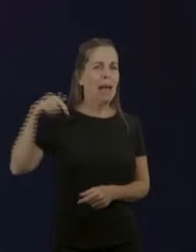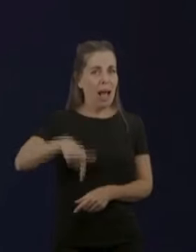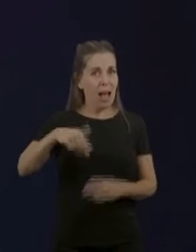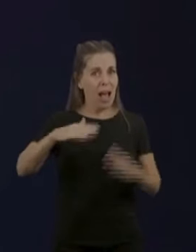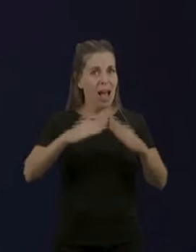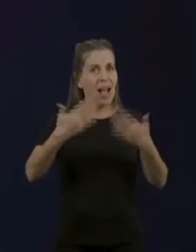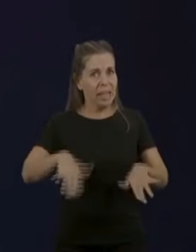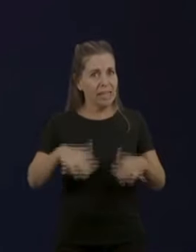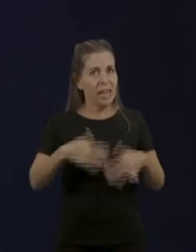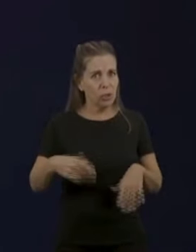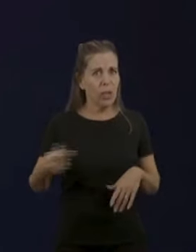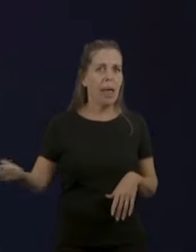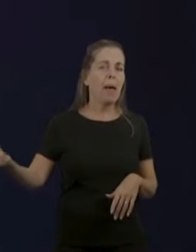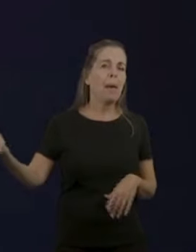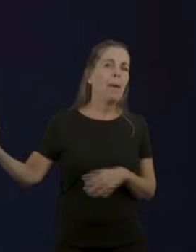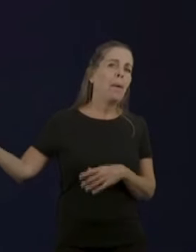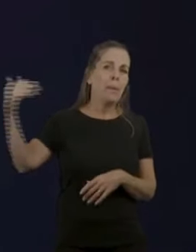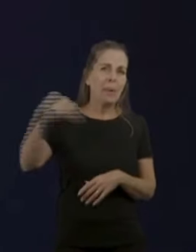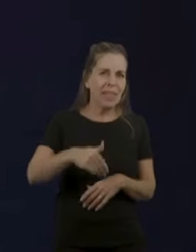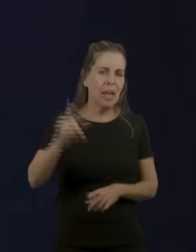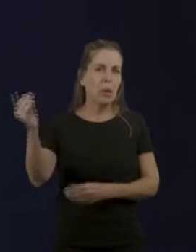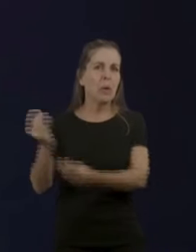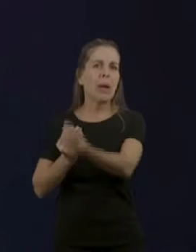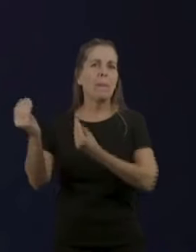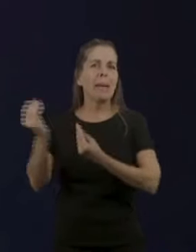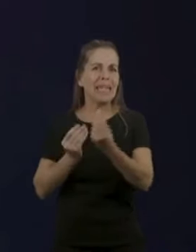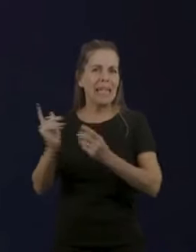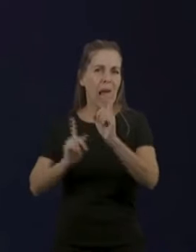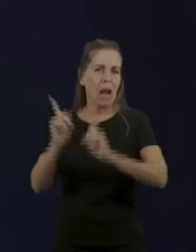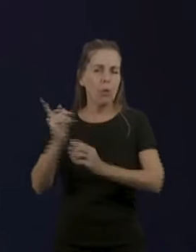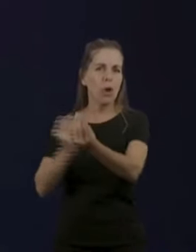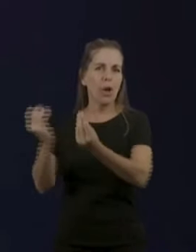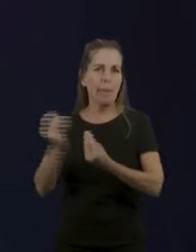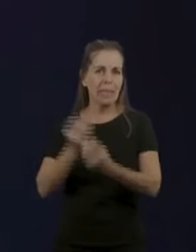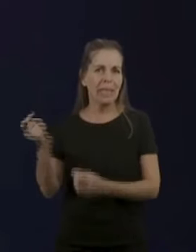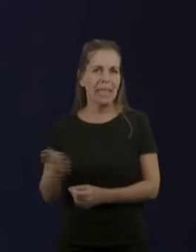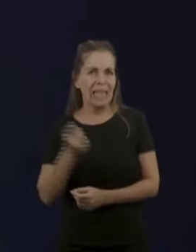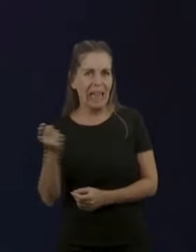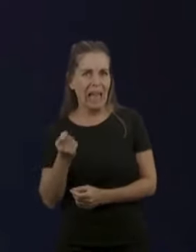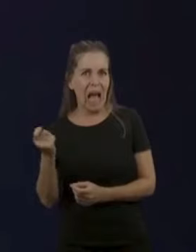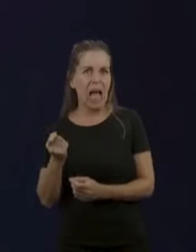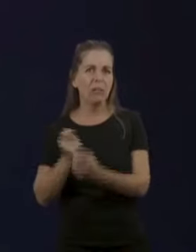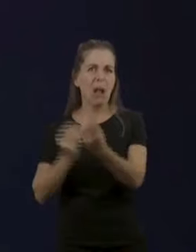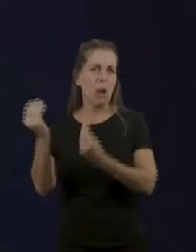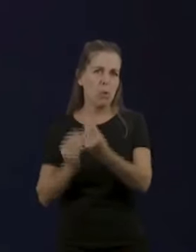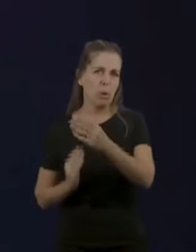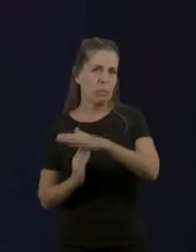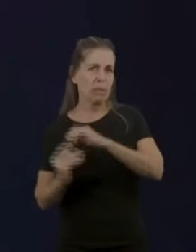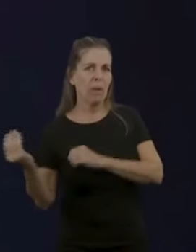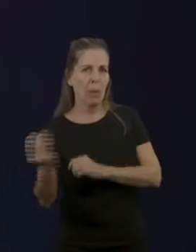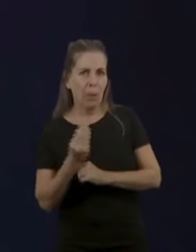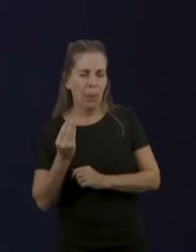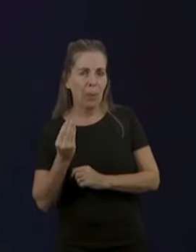rosada estuvieron parte de los representantes o buena parte de los representantes sindicales O al menos de los